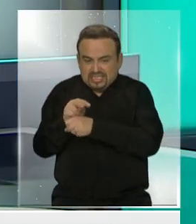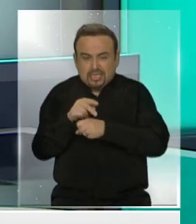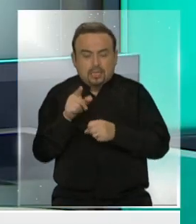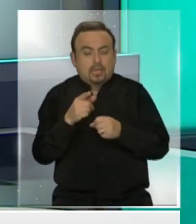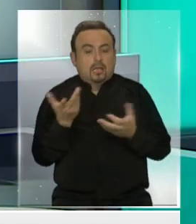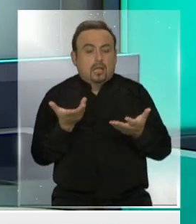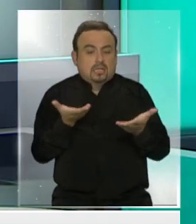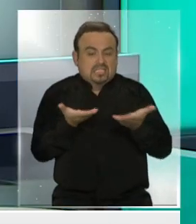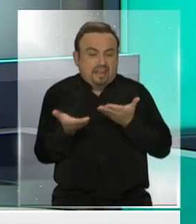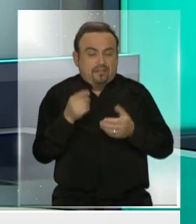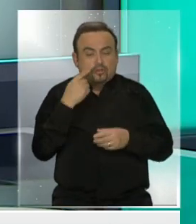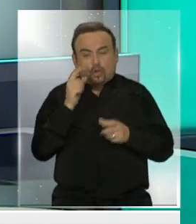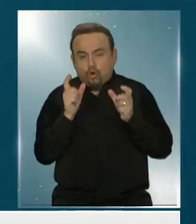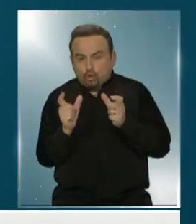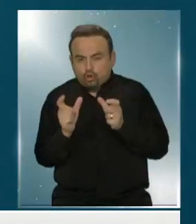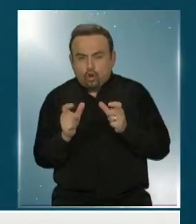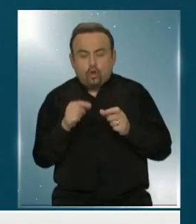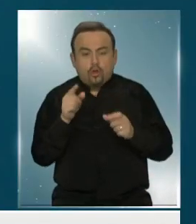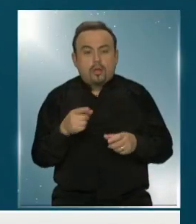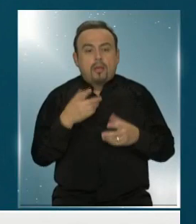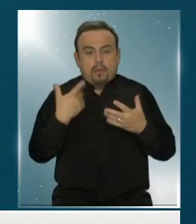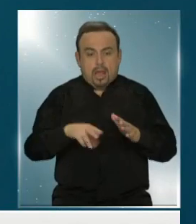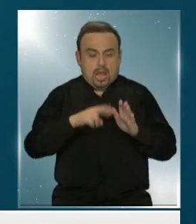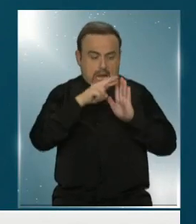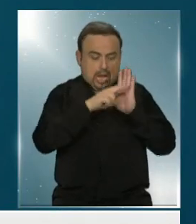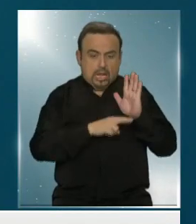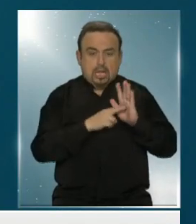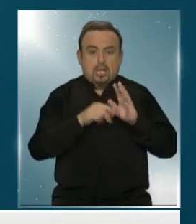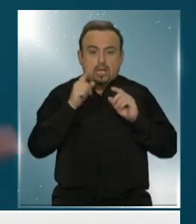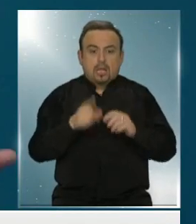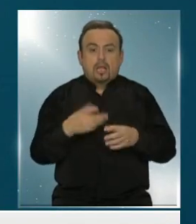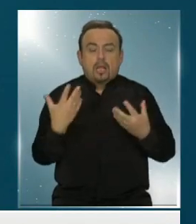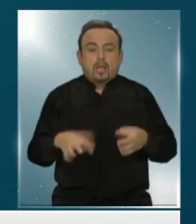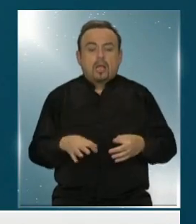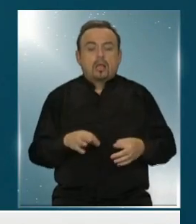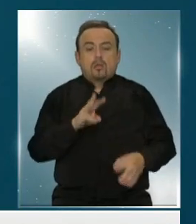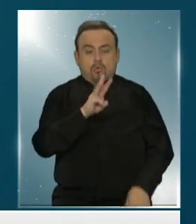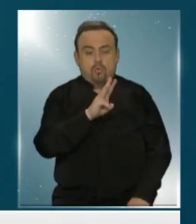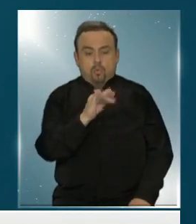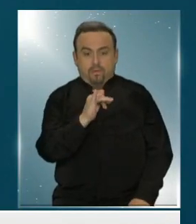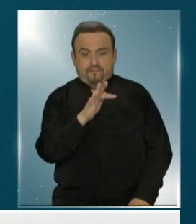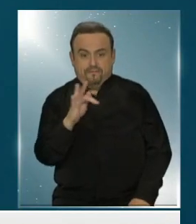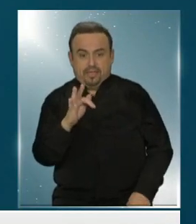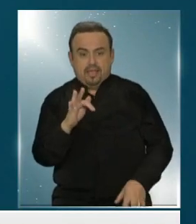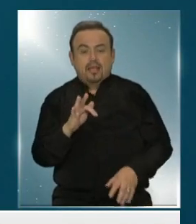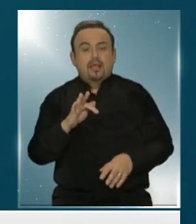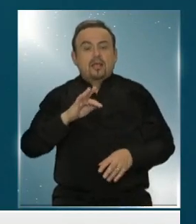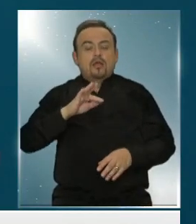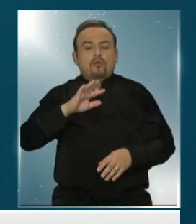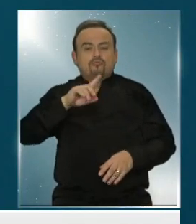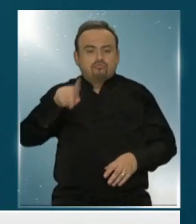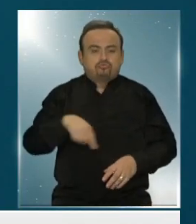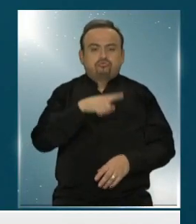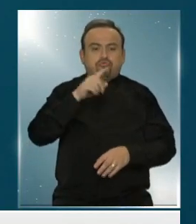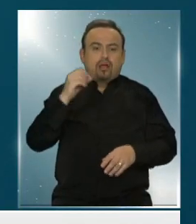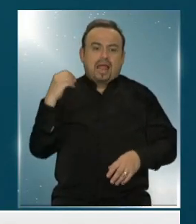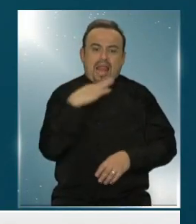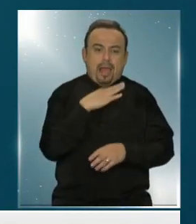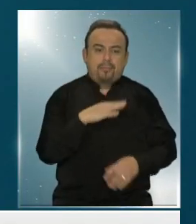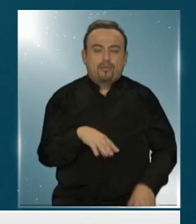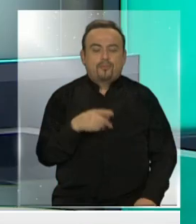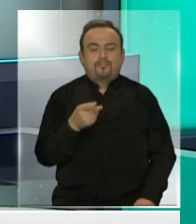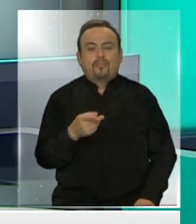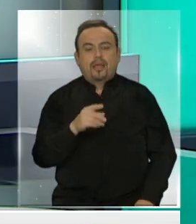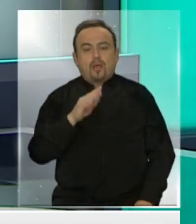está tramitando también un reglamento que permite que las velocidades en efectivas digamos y eso va en evidentemente en beneficio del consumidor